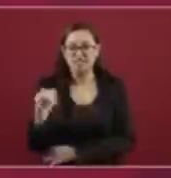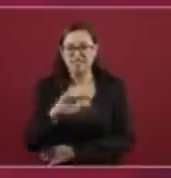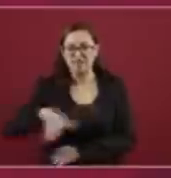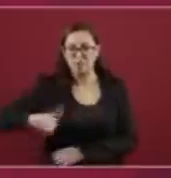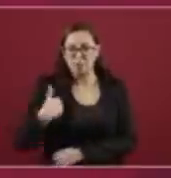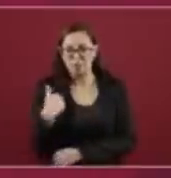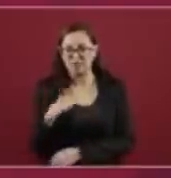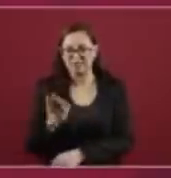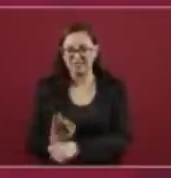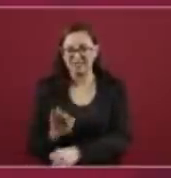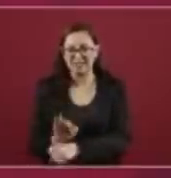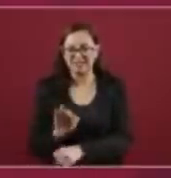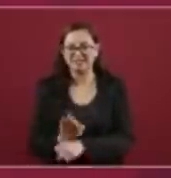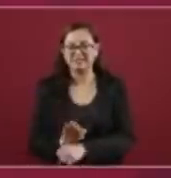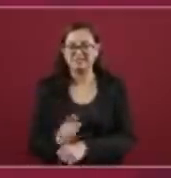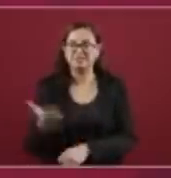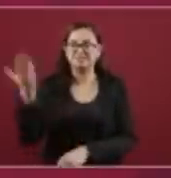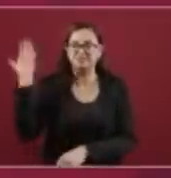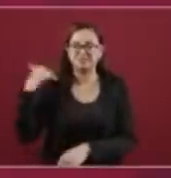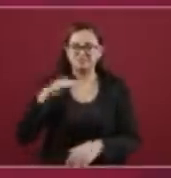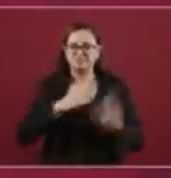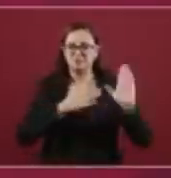Si